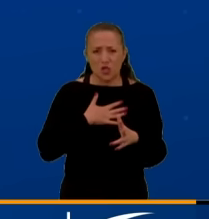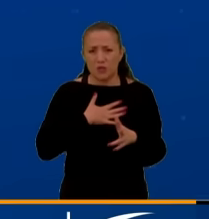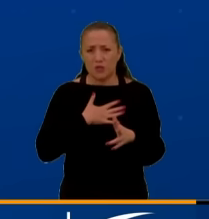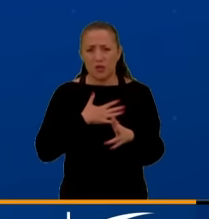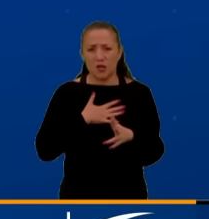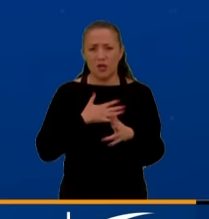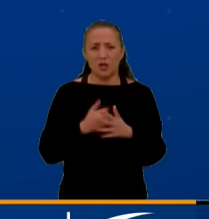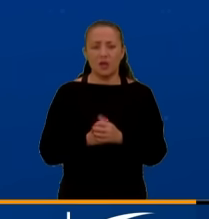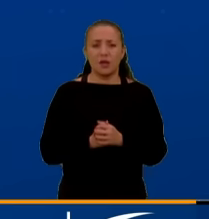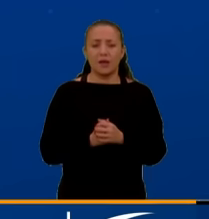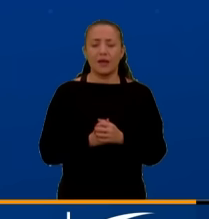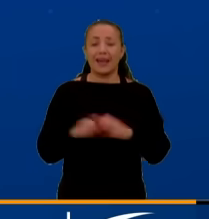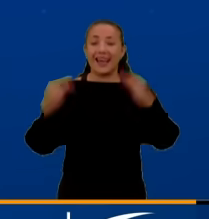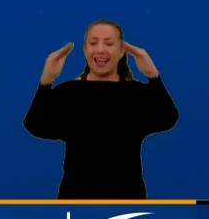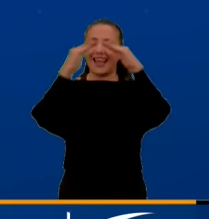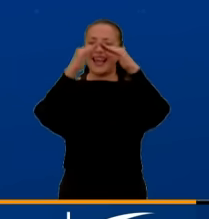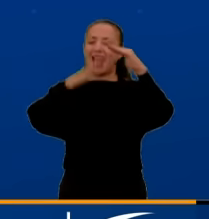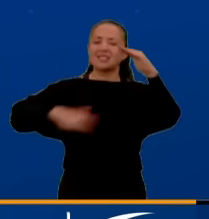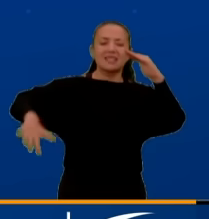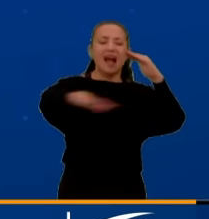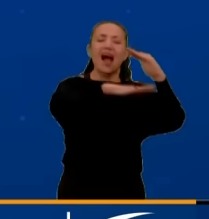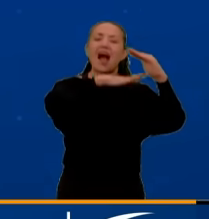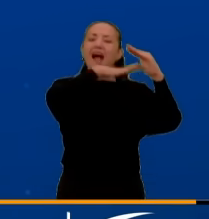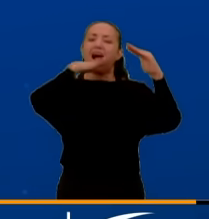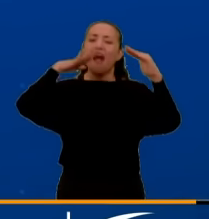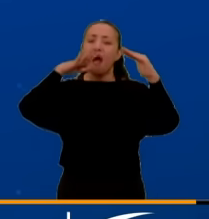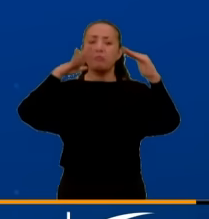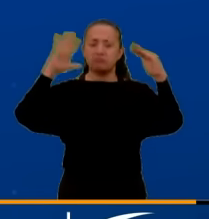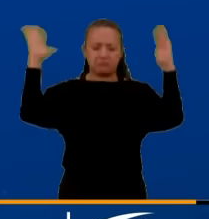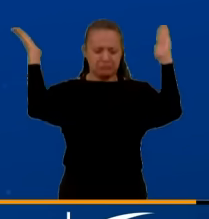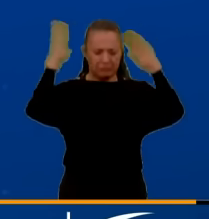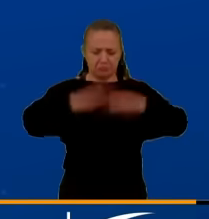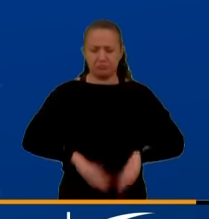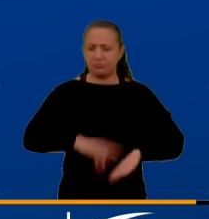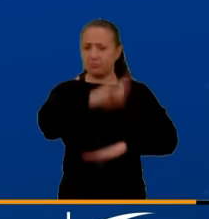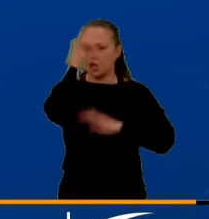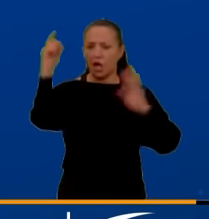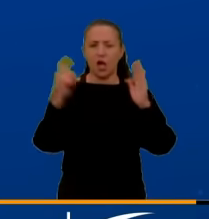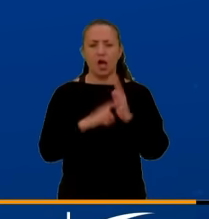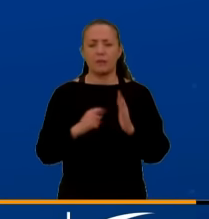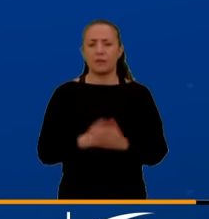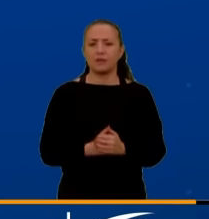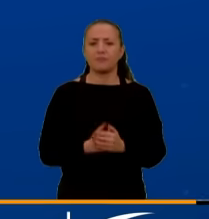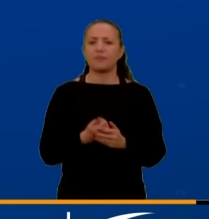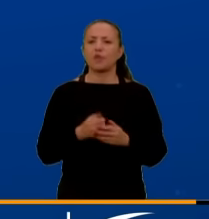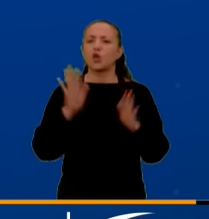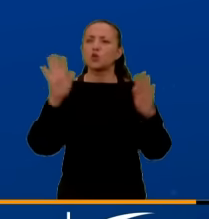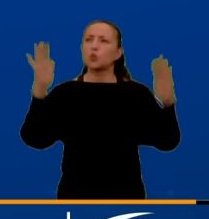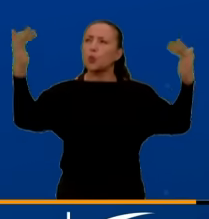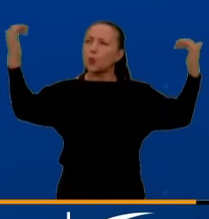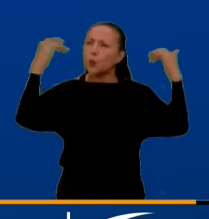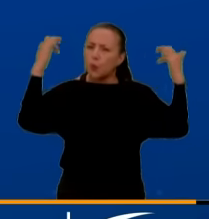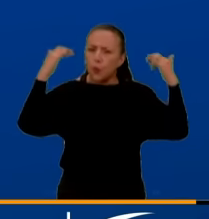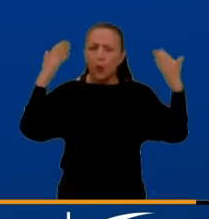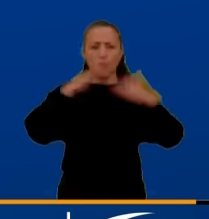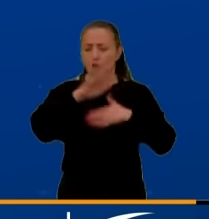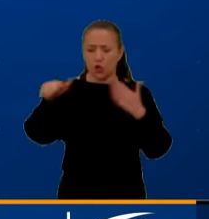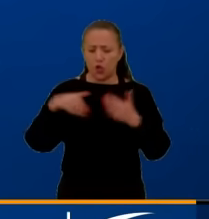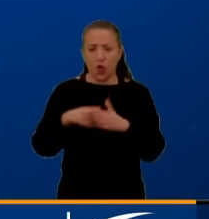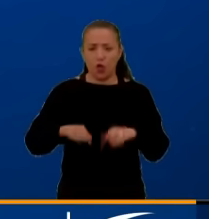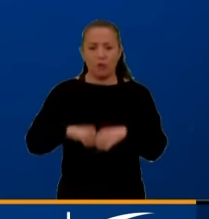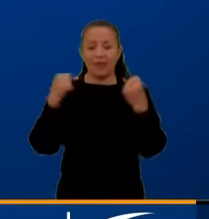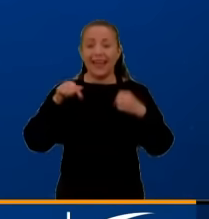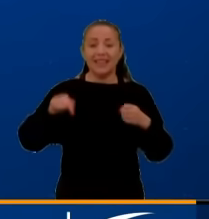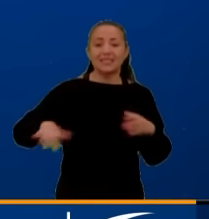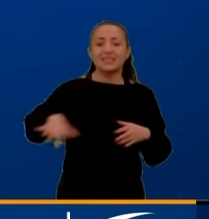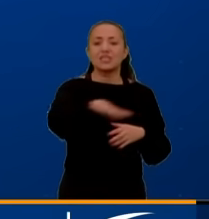Dios mío. La casa de campo quedó hecha ruinas. Prácticamente los aires, todo está destruido. A la zona, que